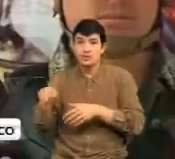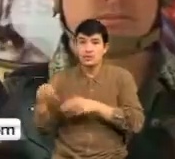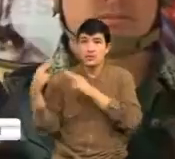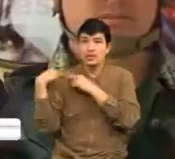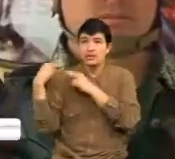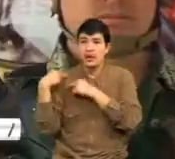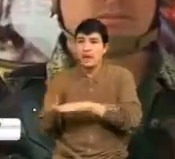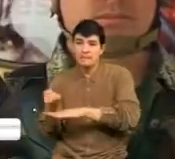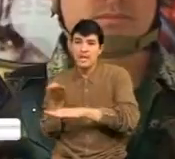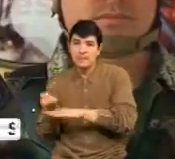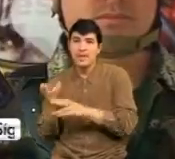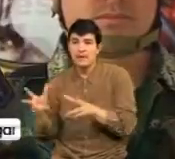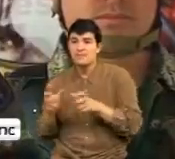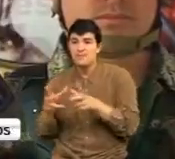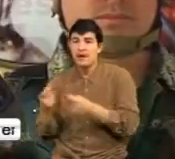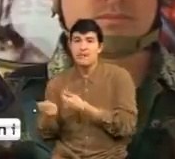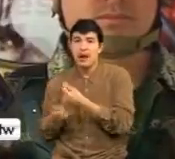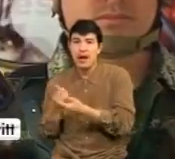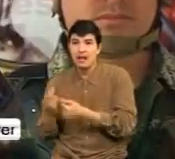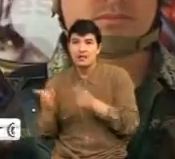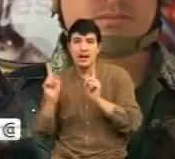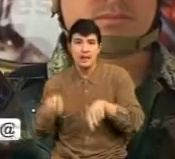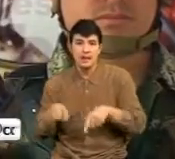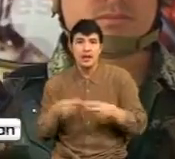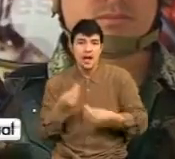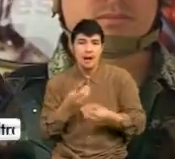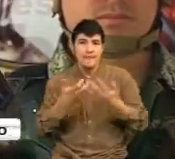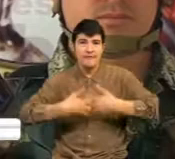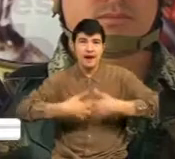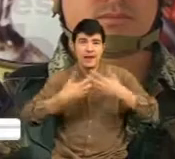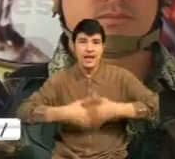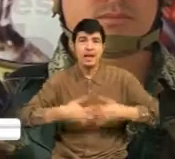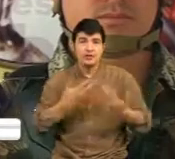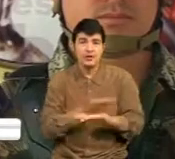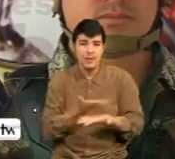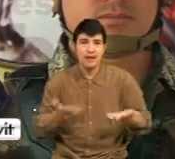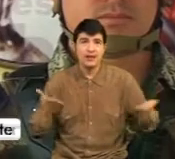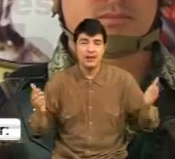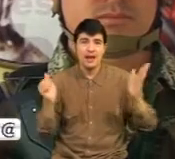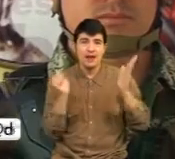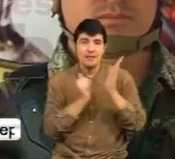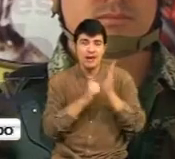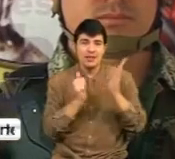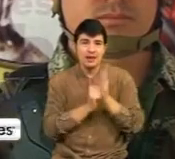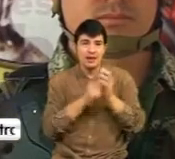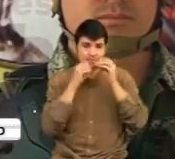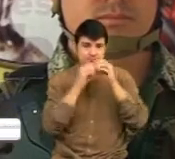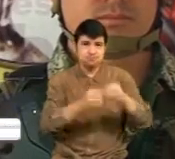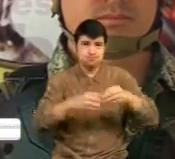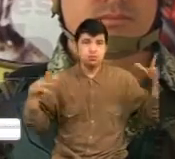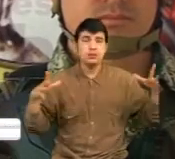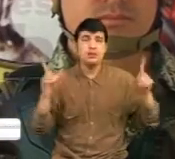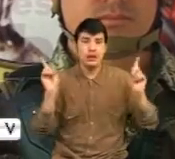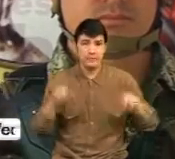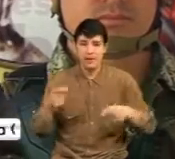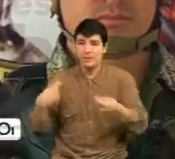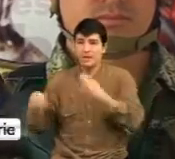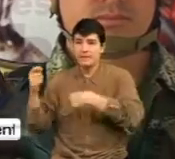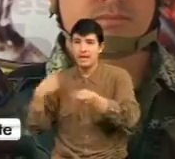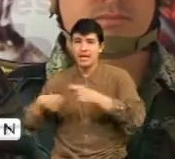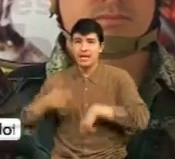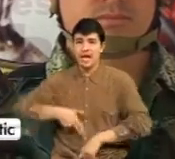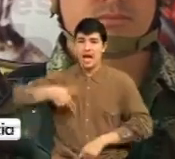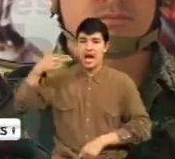cobro extorsivo, de la consecución de material de guerra, intendencia, realizada coordinaciones con traficantes de armas, municiones y